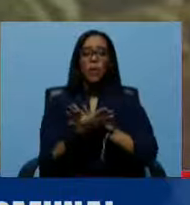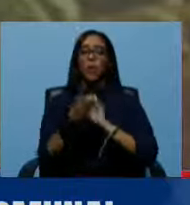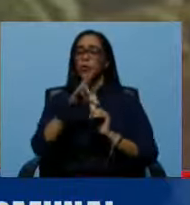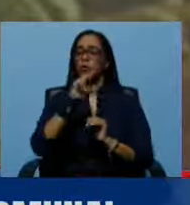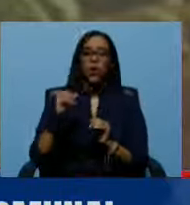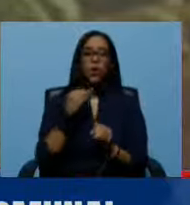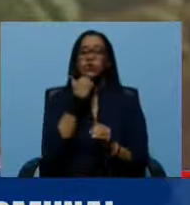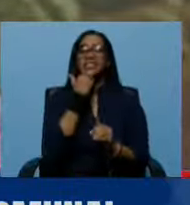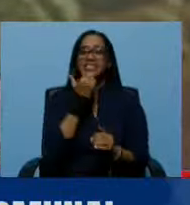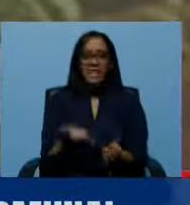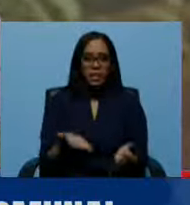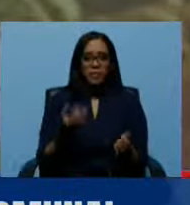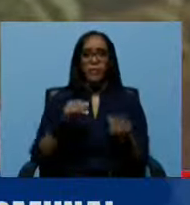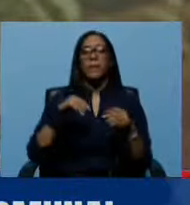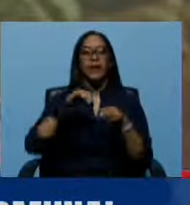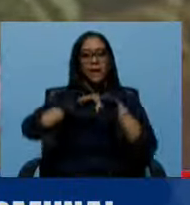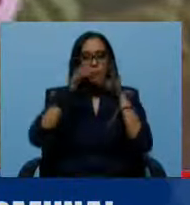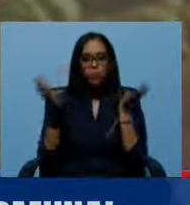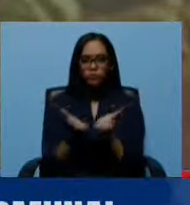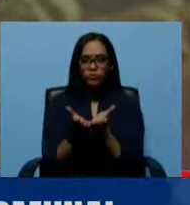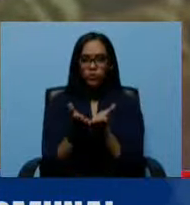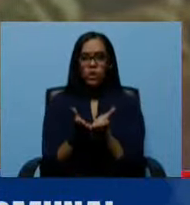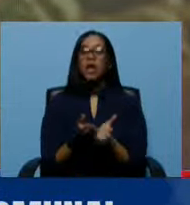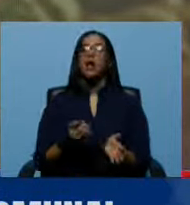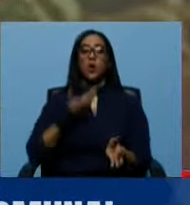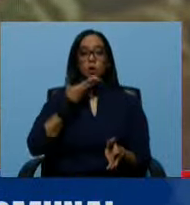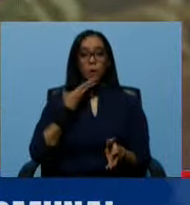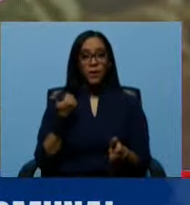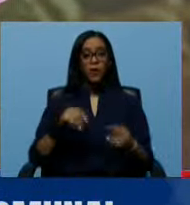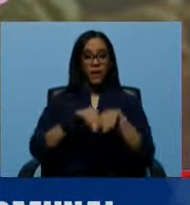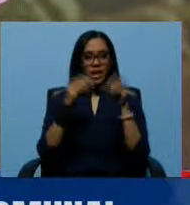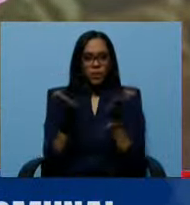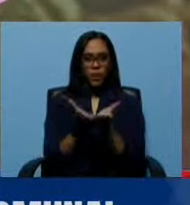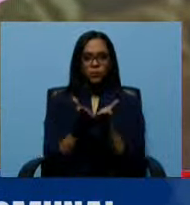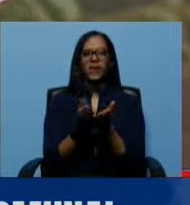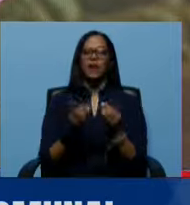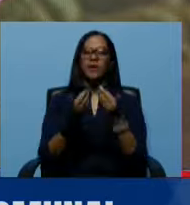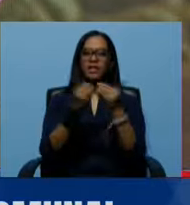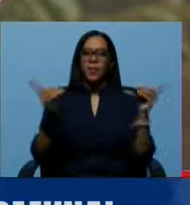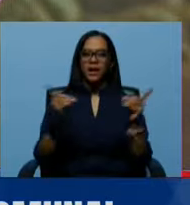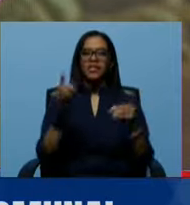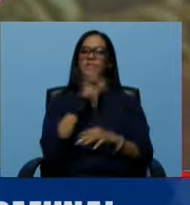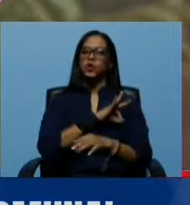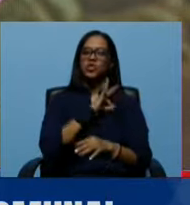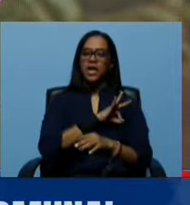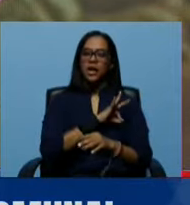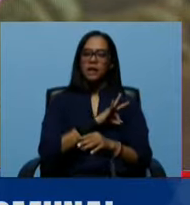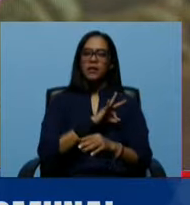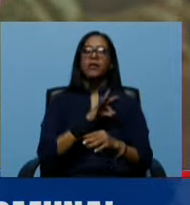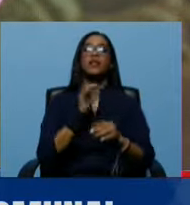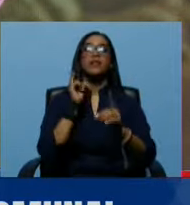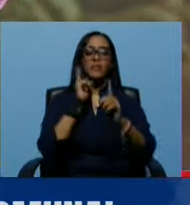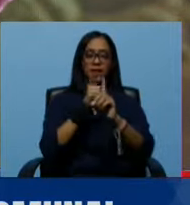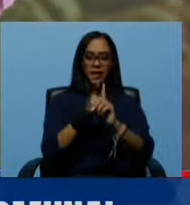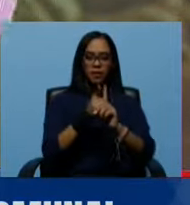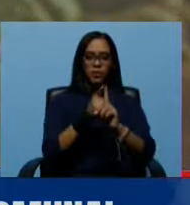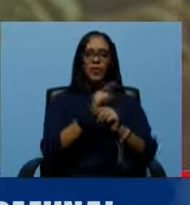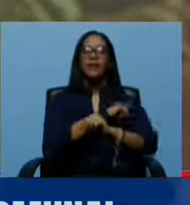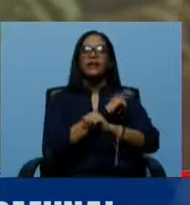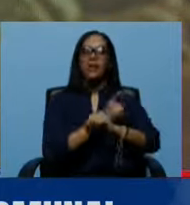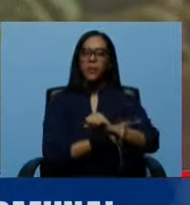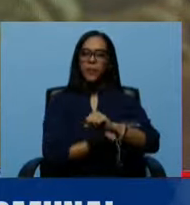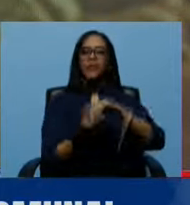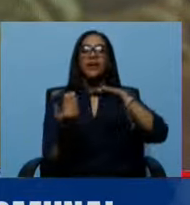la humanidad. La alternativa para la humanidad es una democracia de carácter social, directo, de poder de